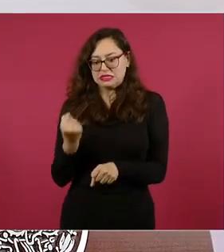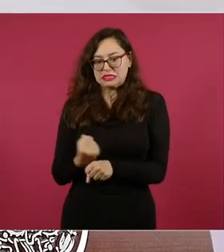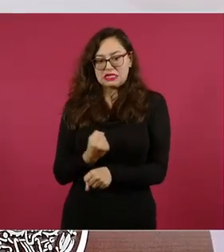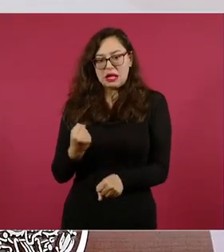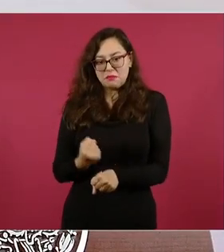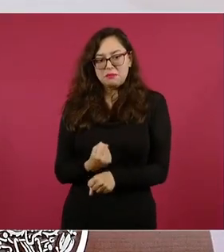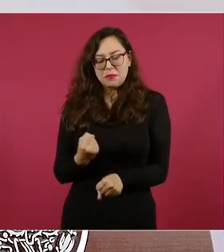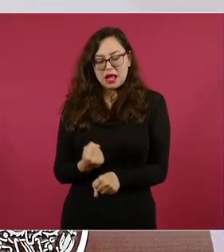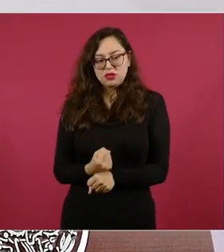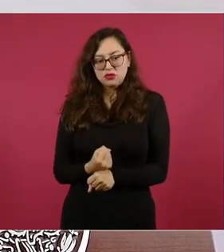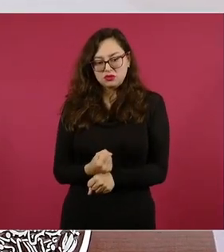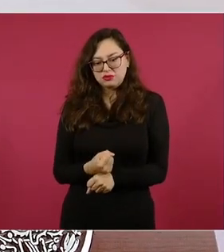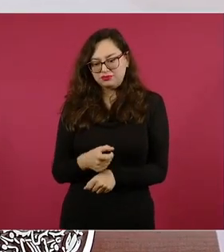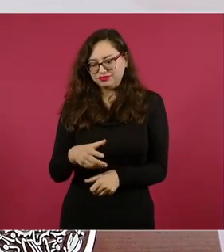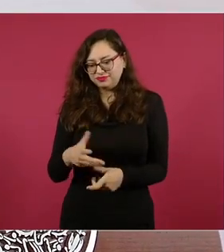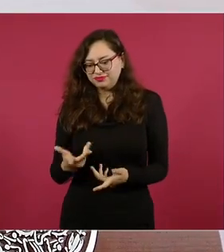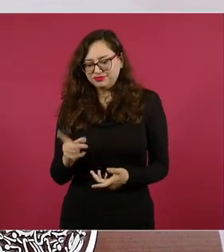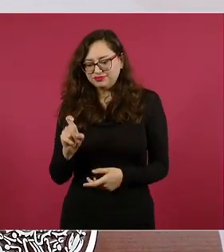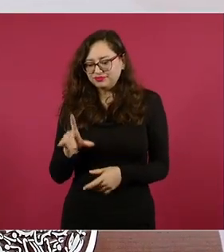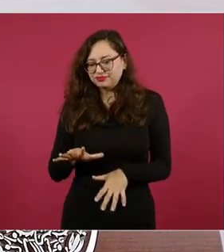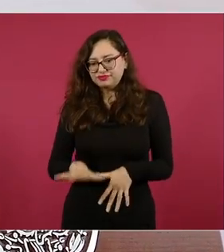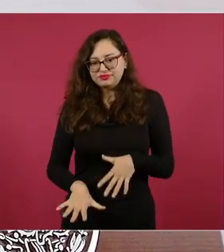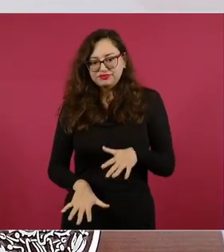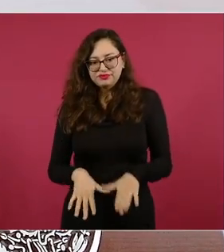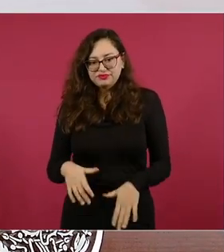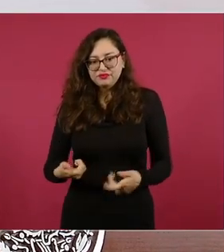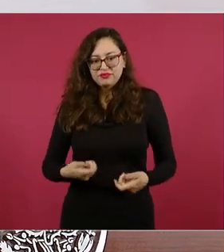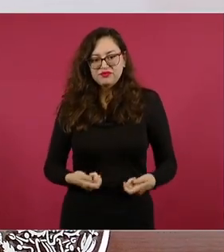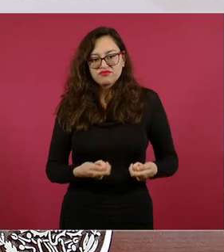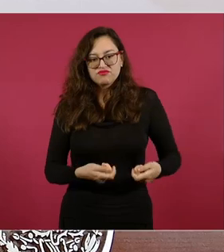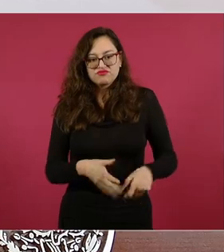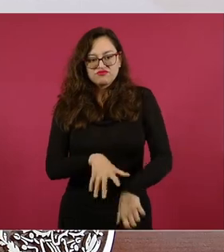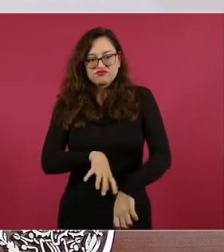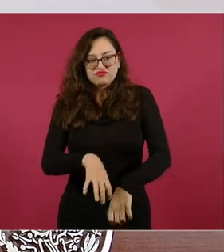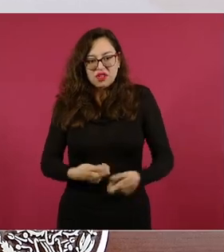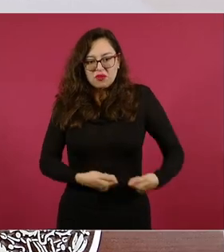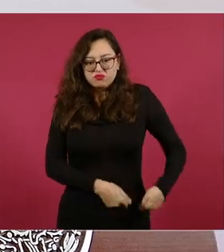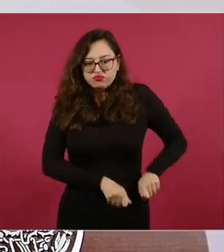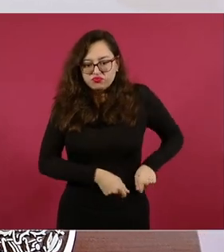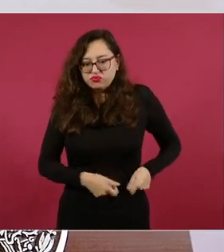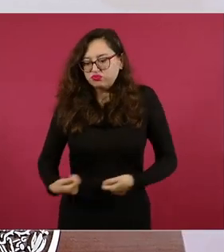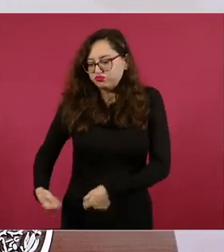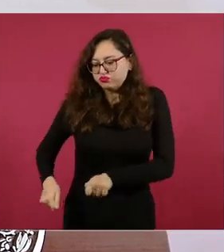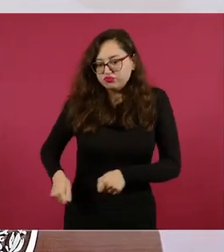y voy en el pantano, en el agua, enrollado. Bueno, así trabajábamos,